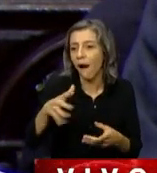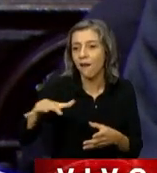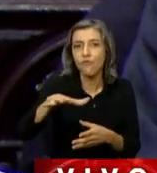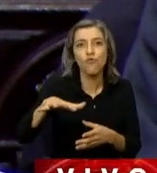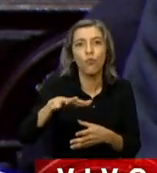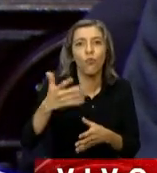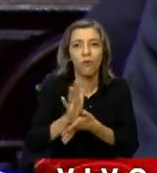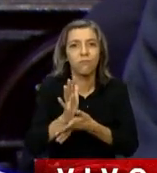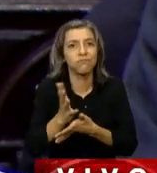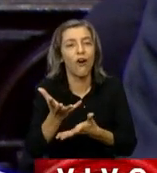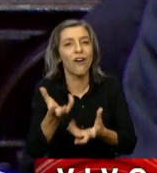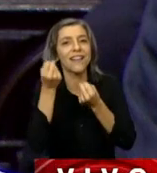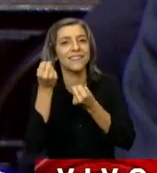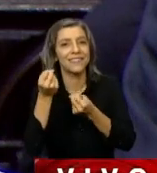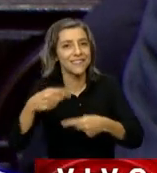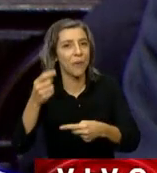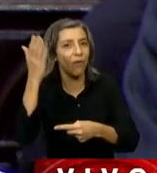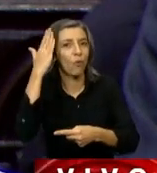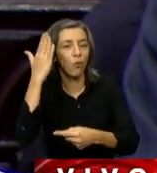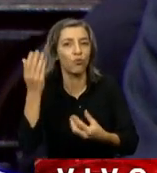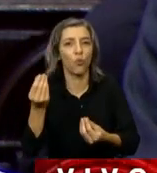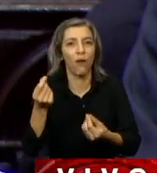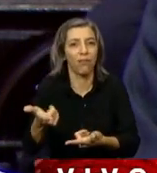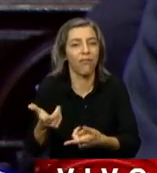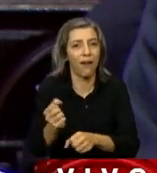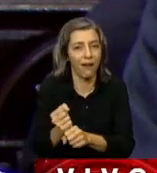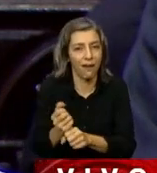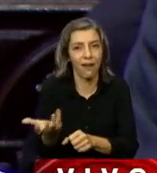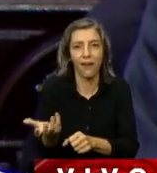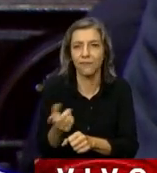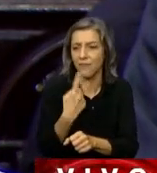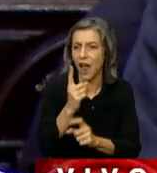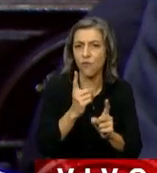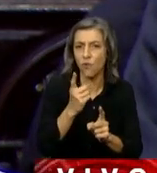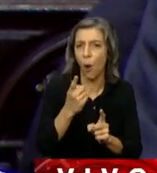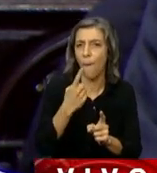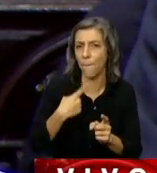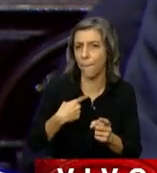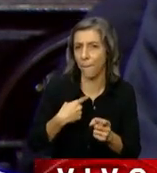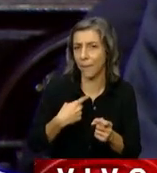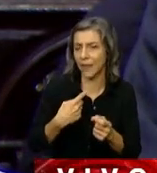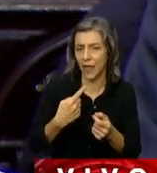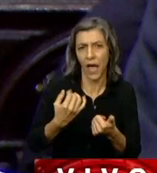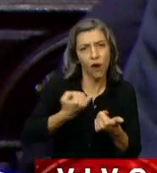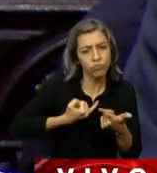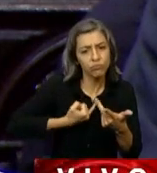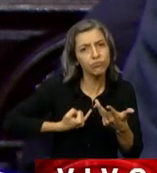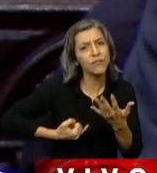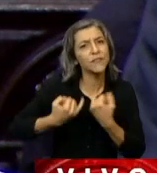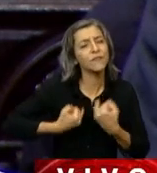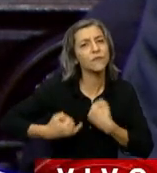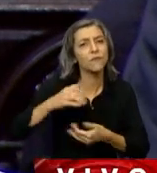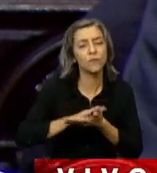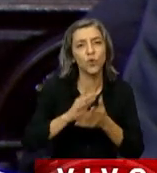Me pasaban algunos datos de Salta. Las que están paradas por CONAVIP porque tienen